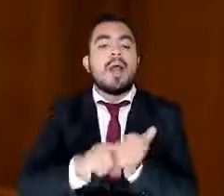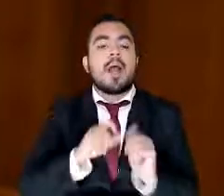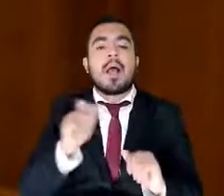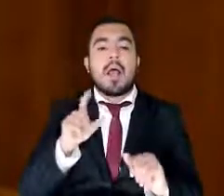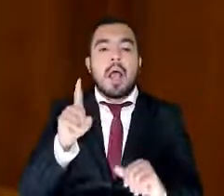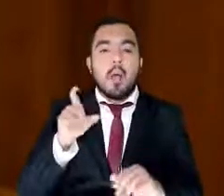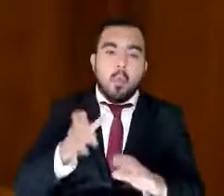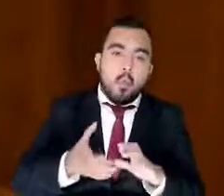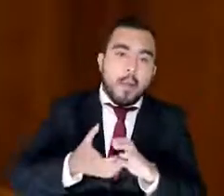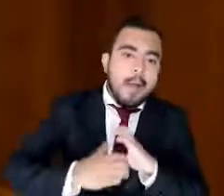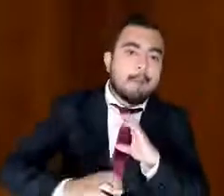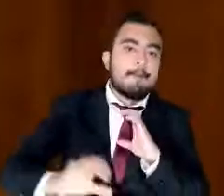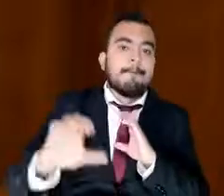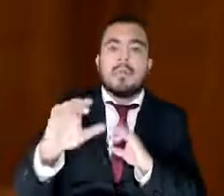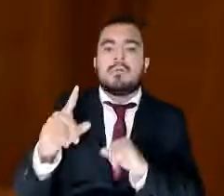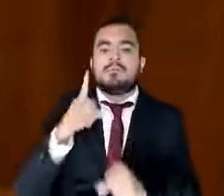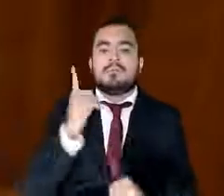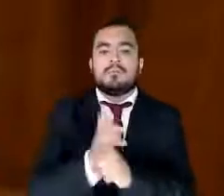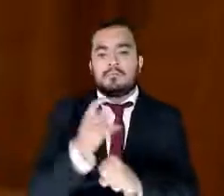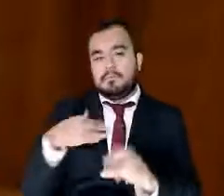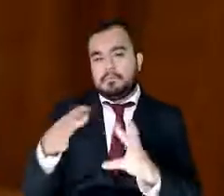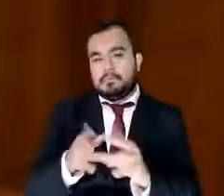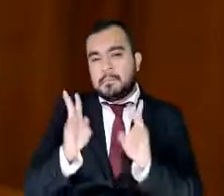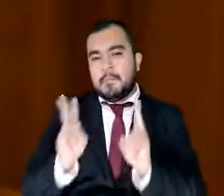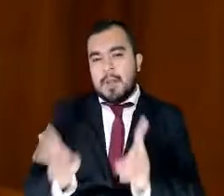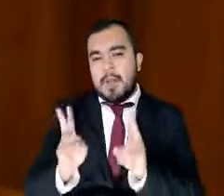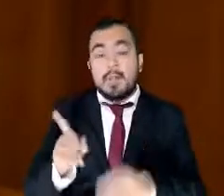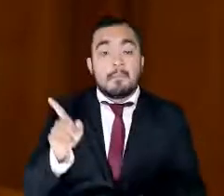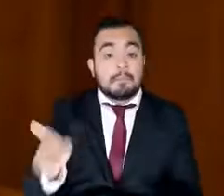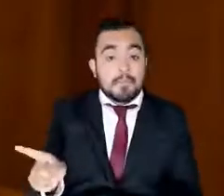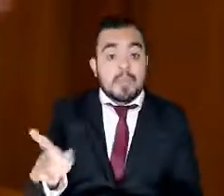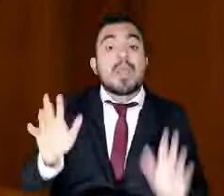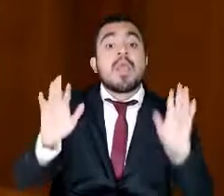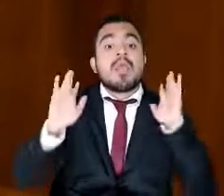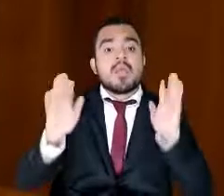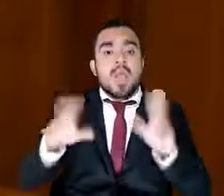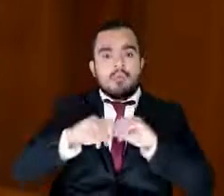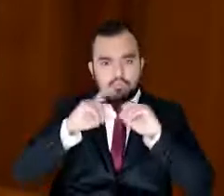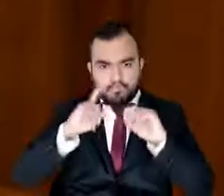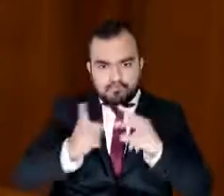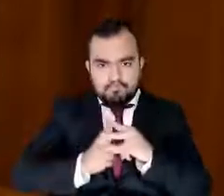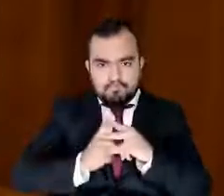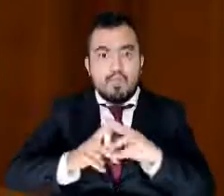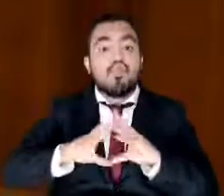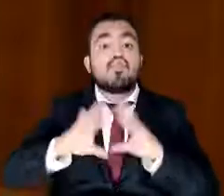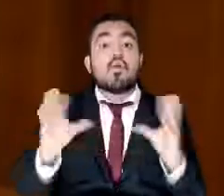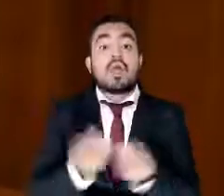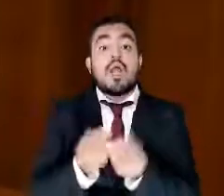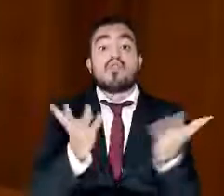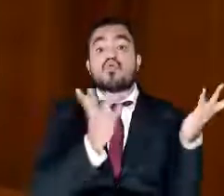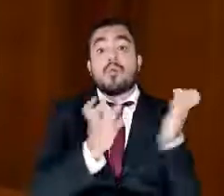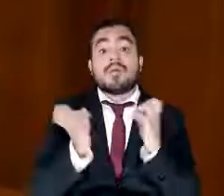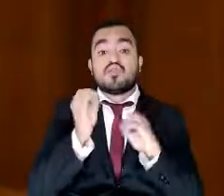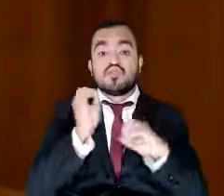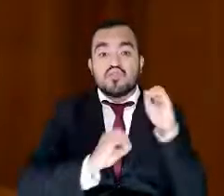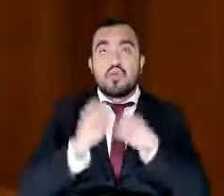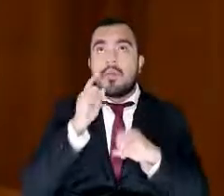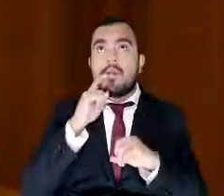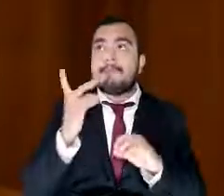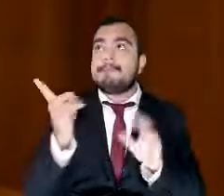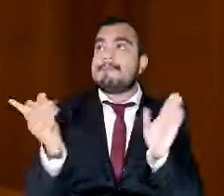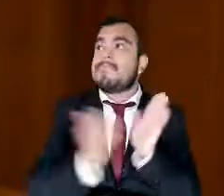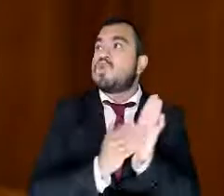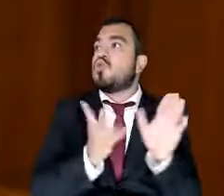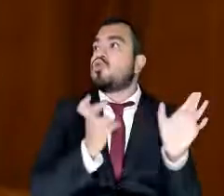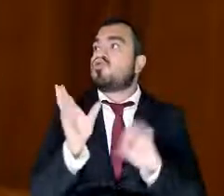principal, de hecho platicaba de eso, hemos llevado a cabo en total de la administración 900 obras por más de 1.800 millones de